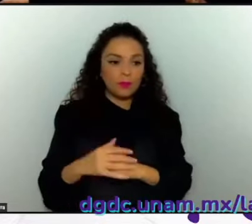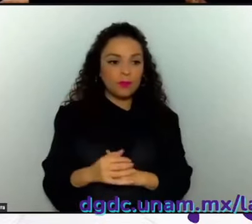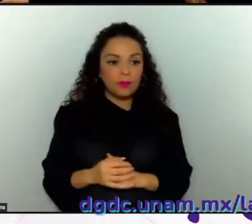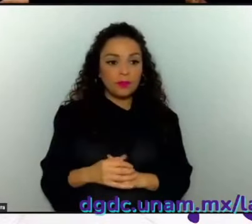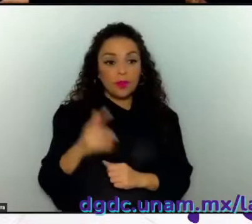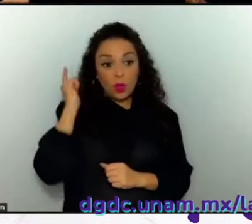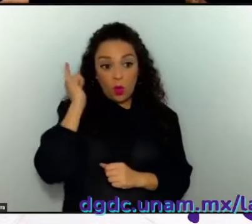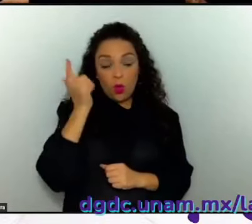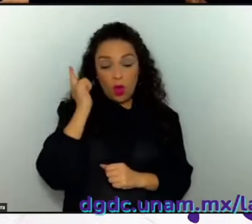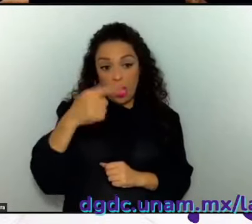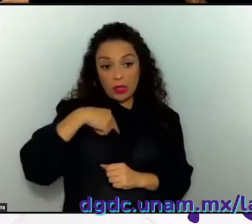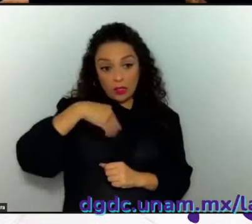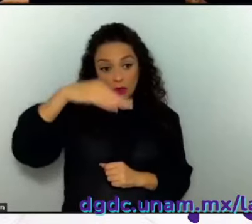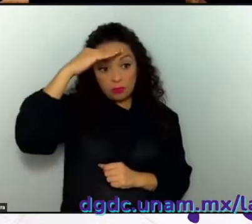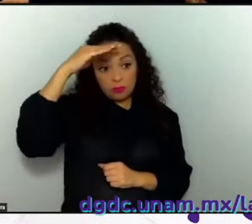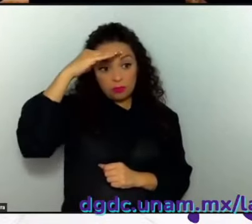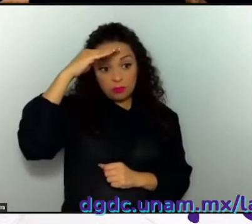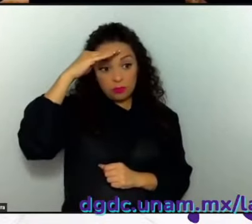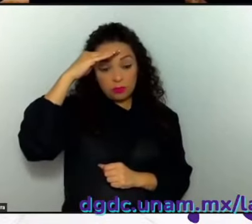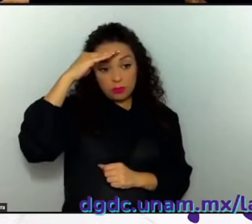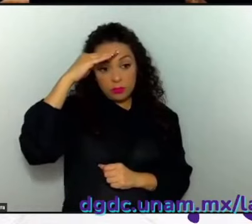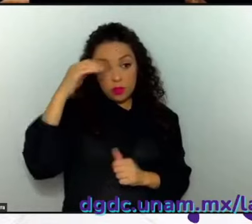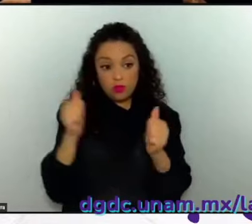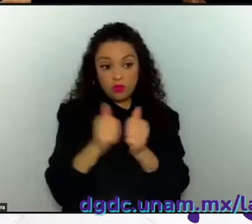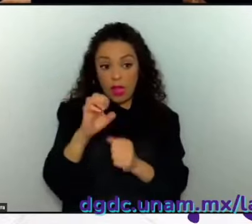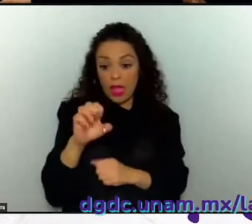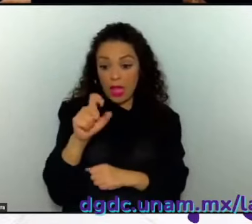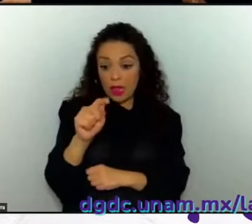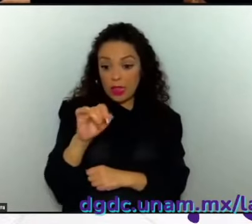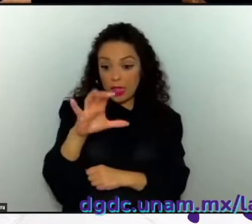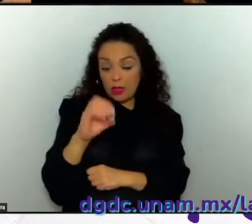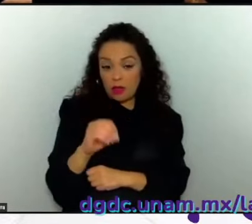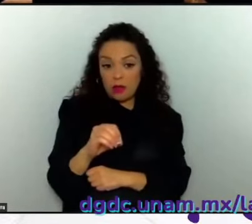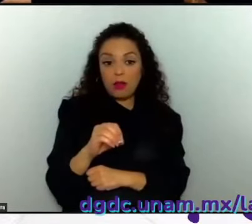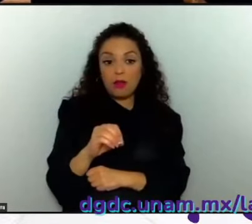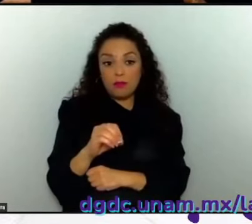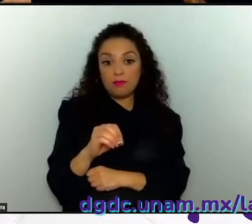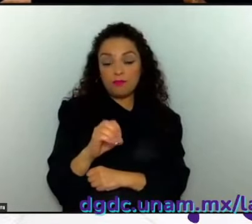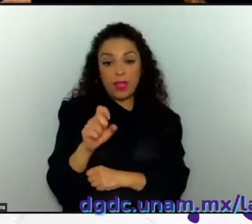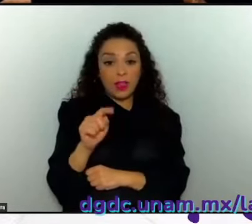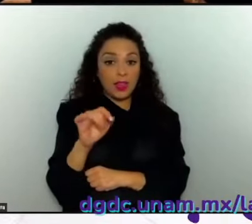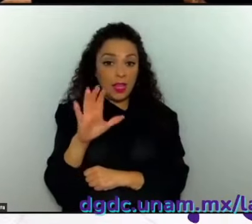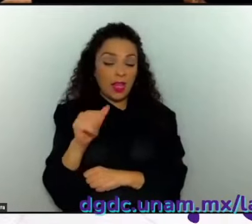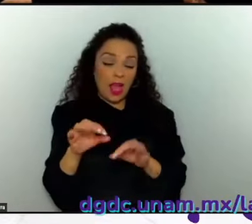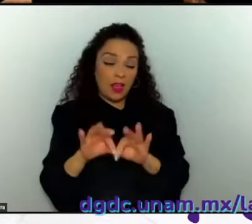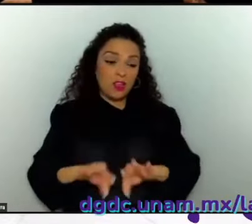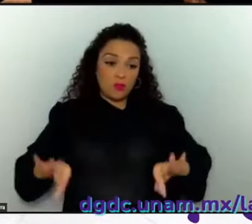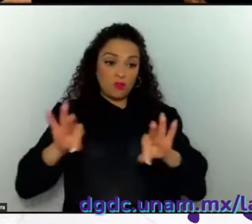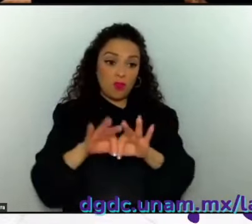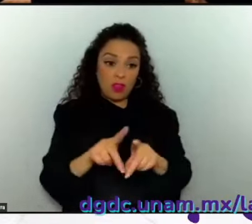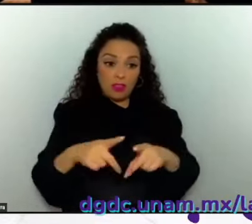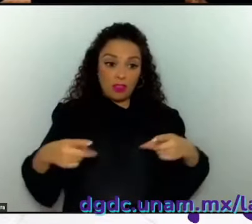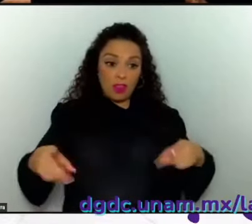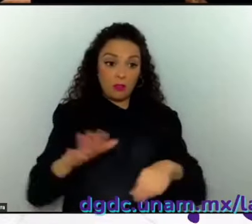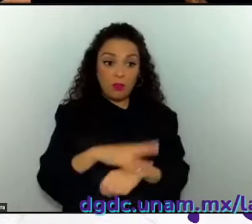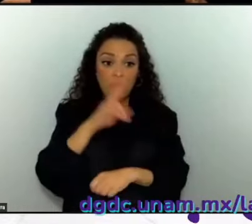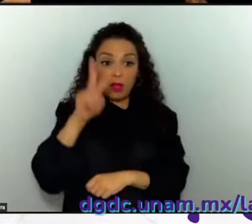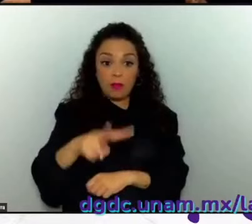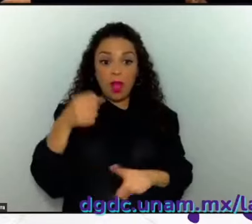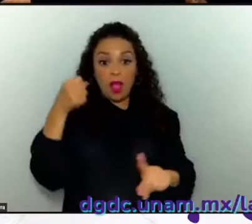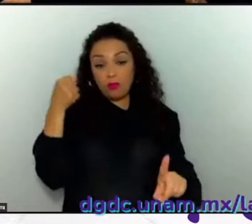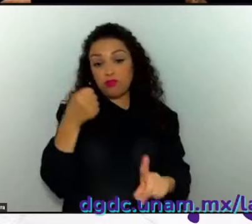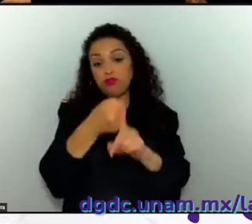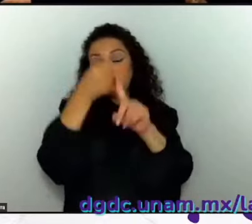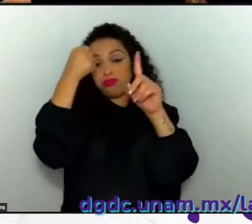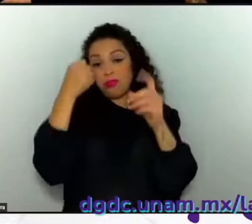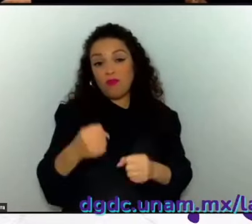que se haga con unas bases éticas todo este desarrollo espacial. Pues primero, es verdad que tiene un impacto importante ambiental, y